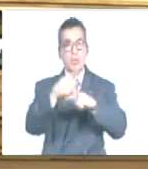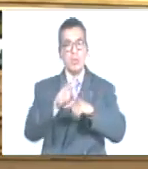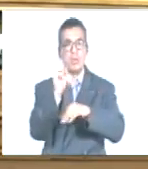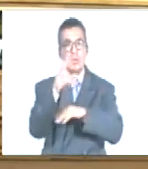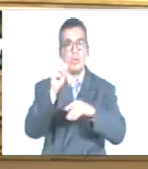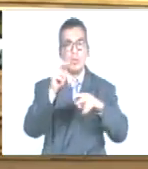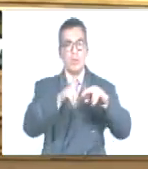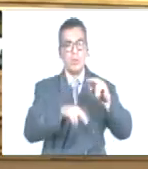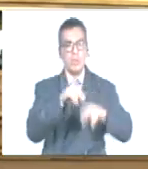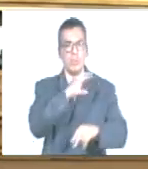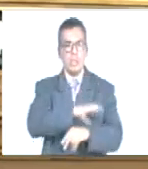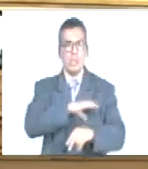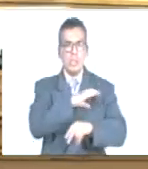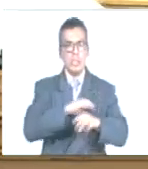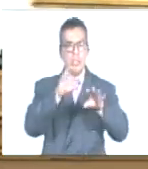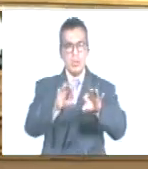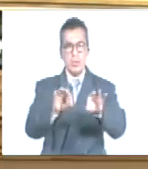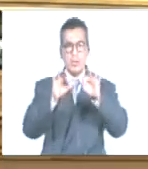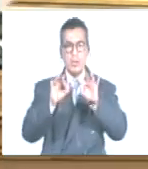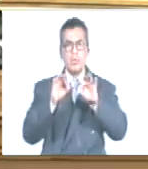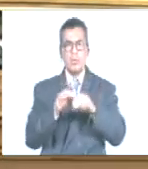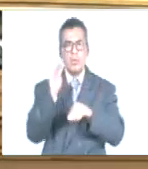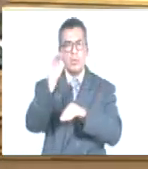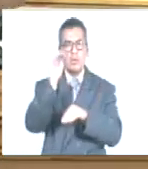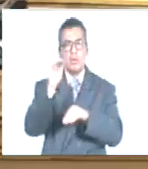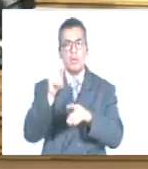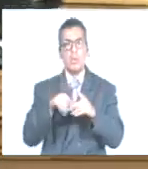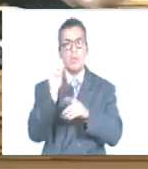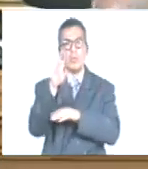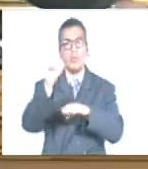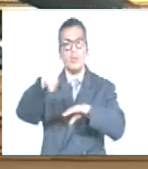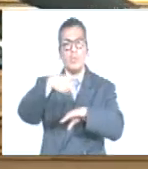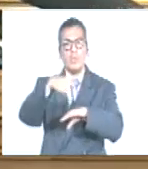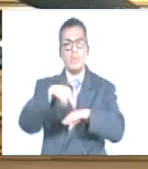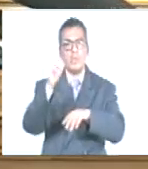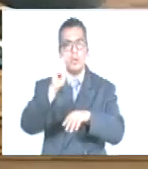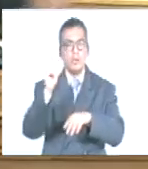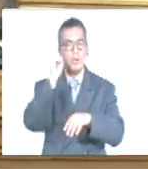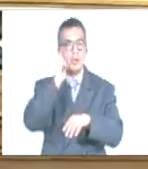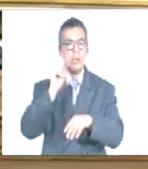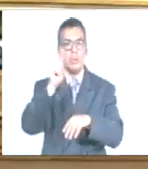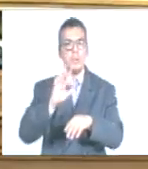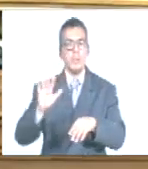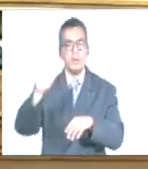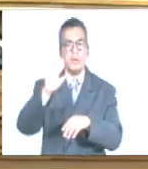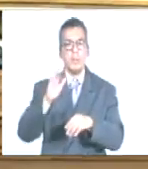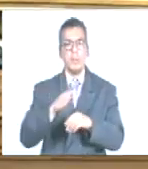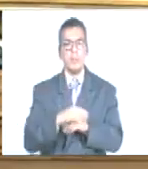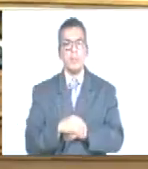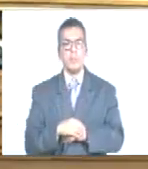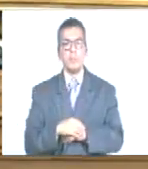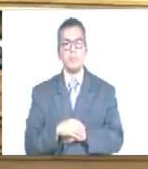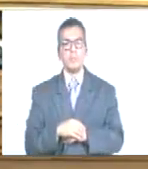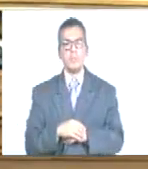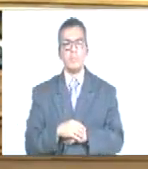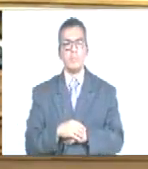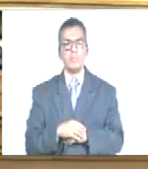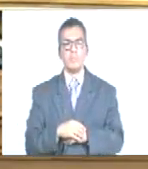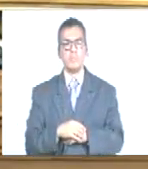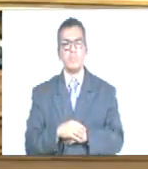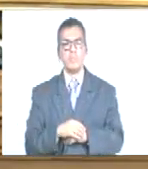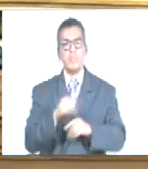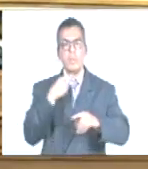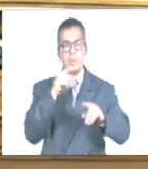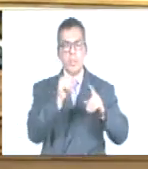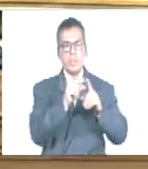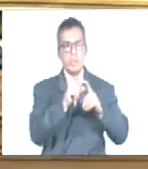la conformación de una comisión especial de futuro de la Asamblea Nacional de la República Bolivariana de Venezuela. Voy a dejar